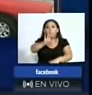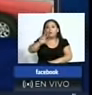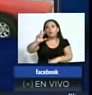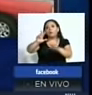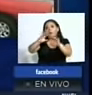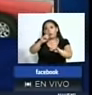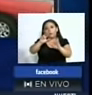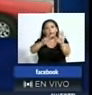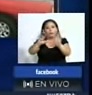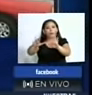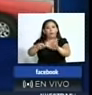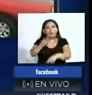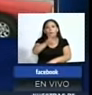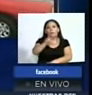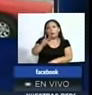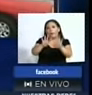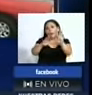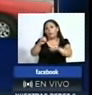7875-4038 y el